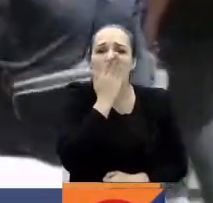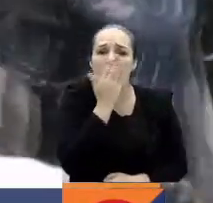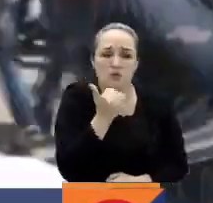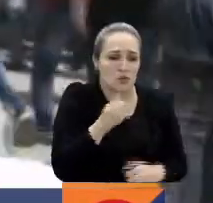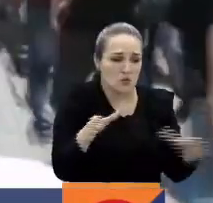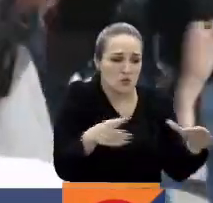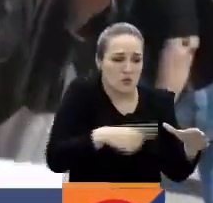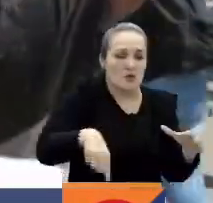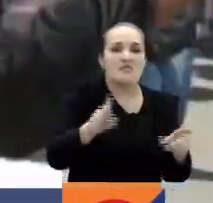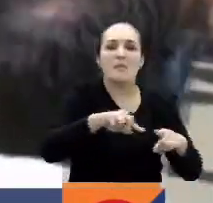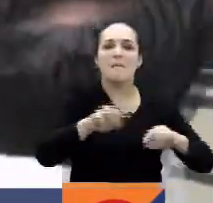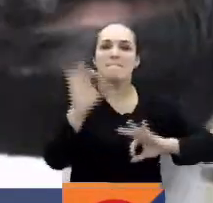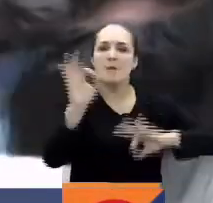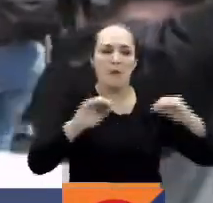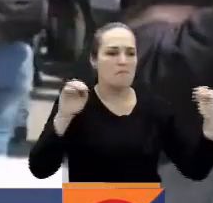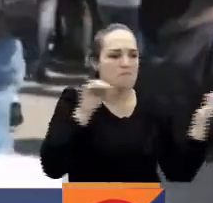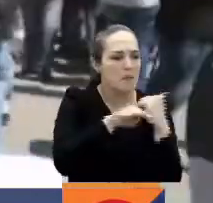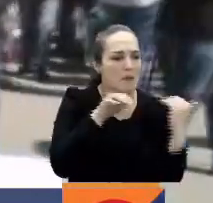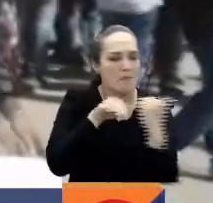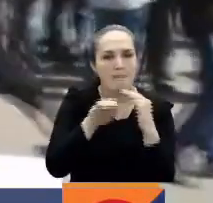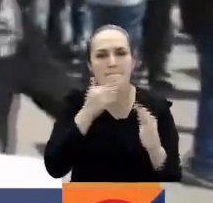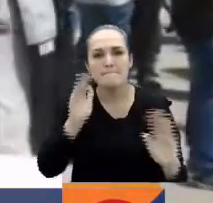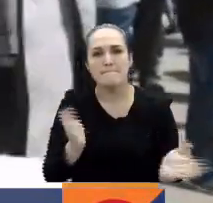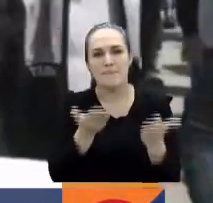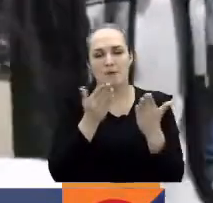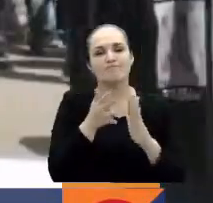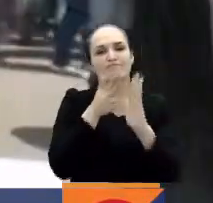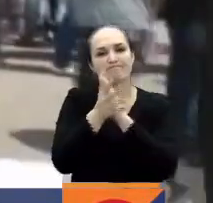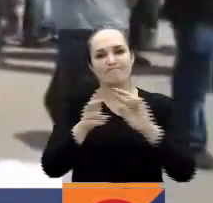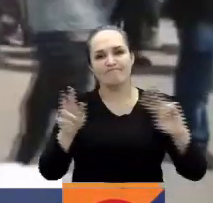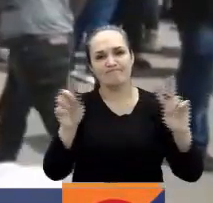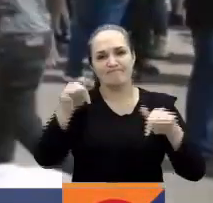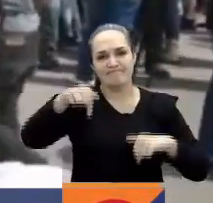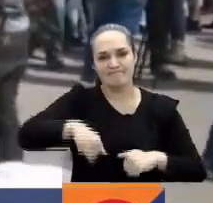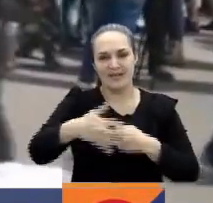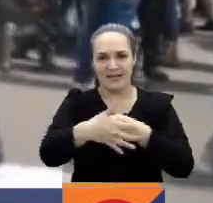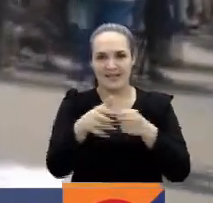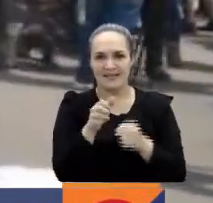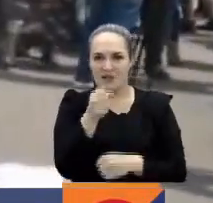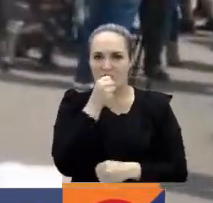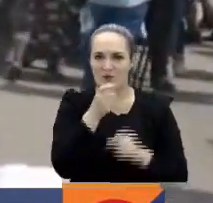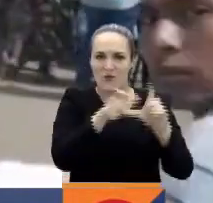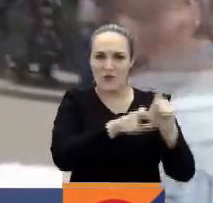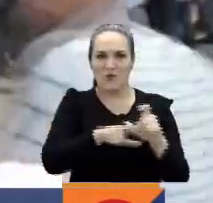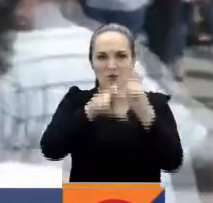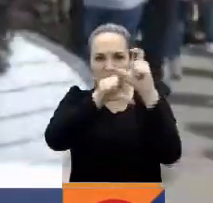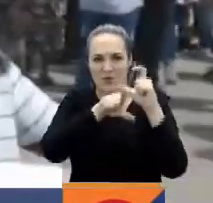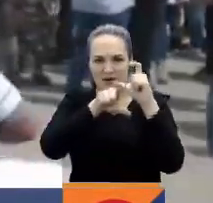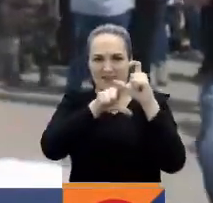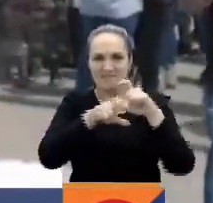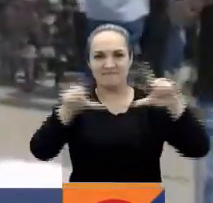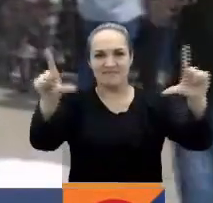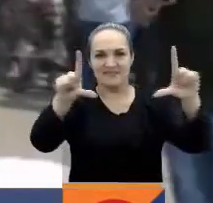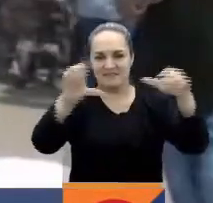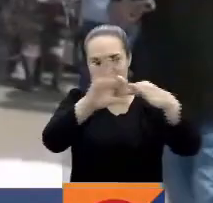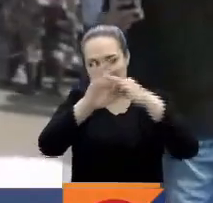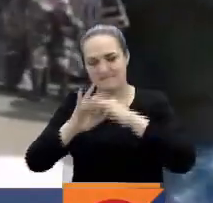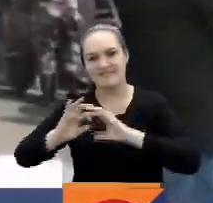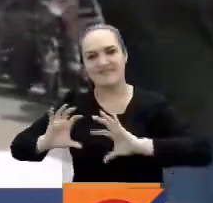de la infraestructura. Desde Paraguachón, en La Guajira, RTVC Noticias y Radio Nacional de Colombia,